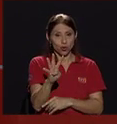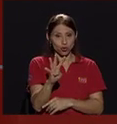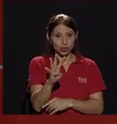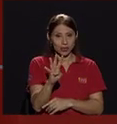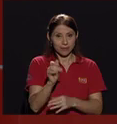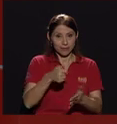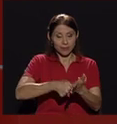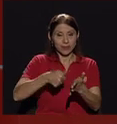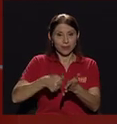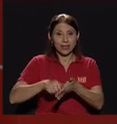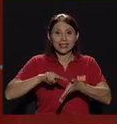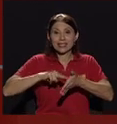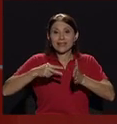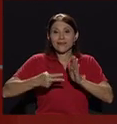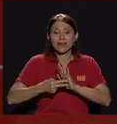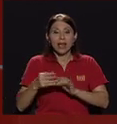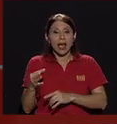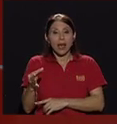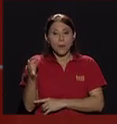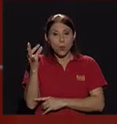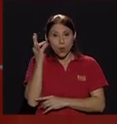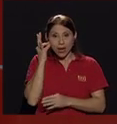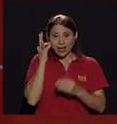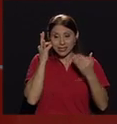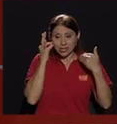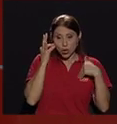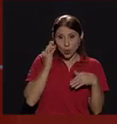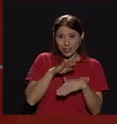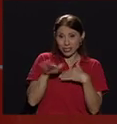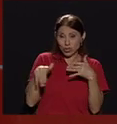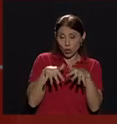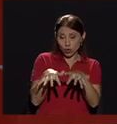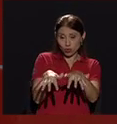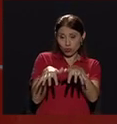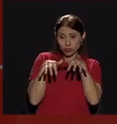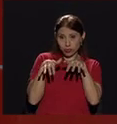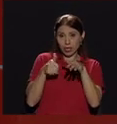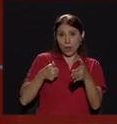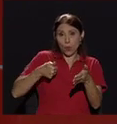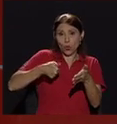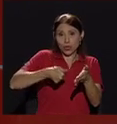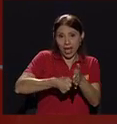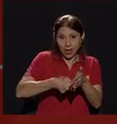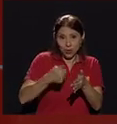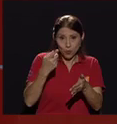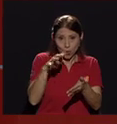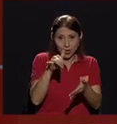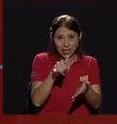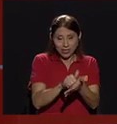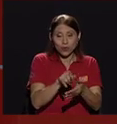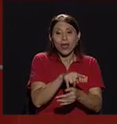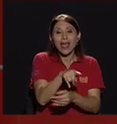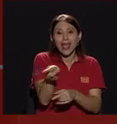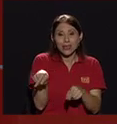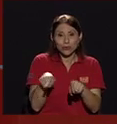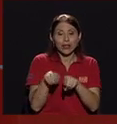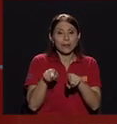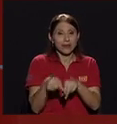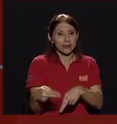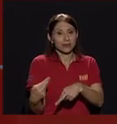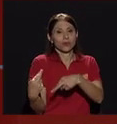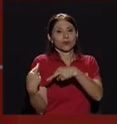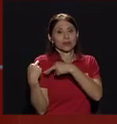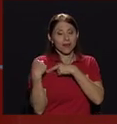las mujeres y los hombres que votaron por esos candidatos son corresponsables de que hubiese un